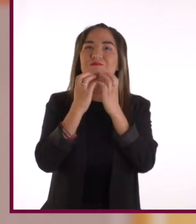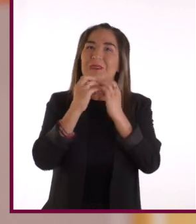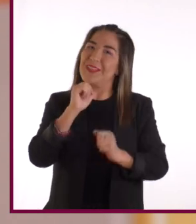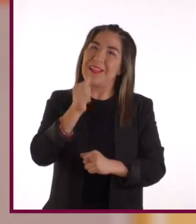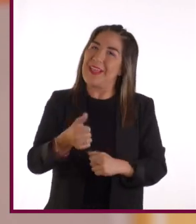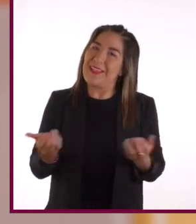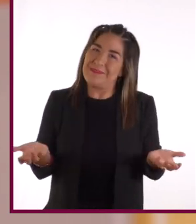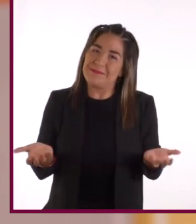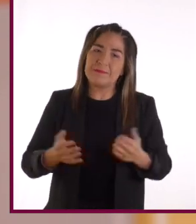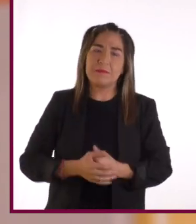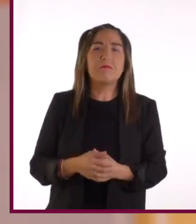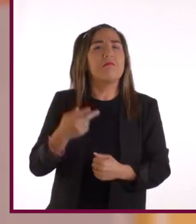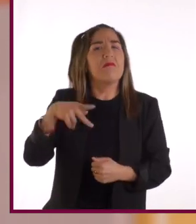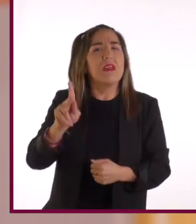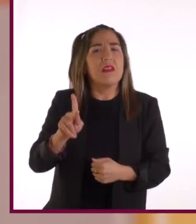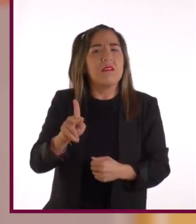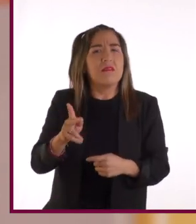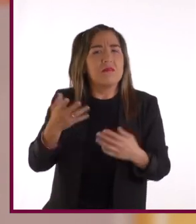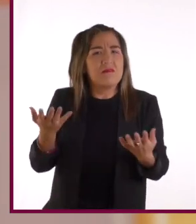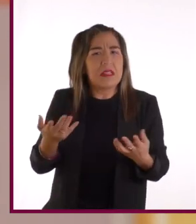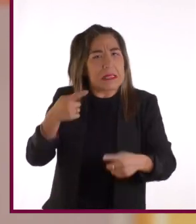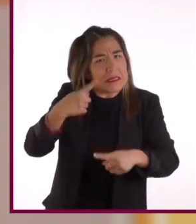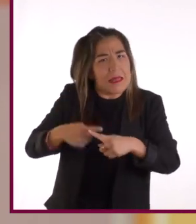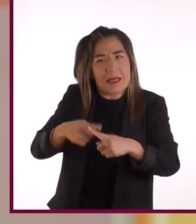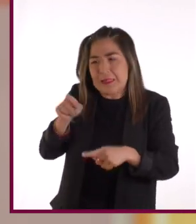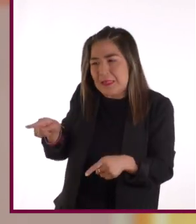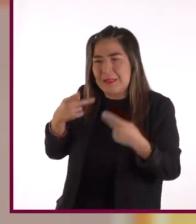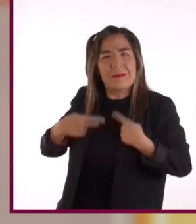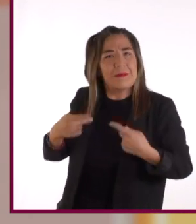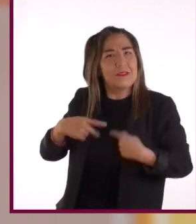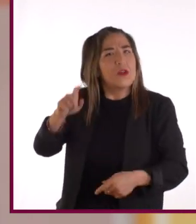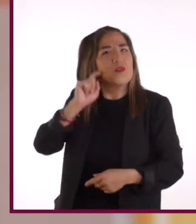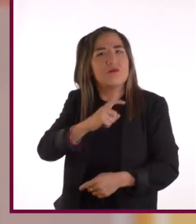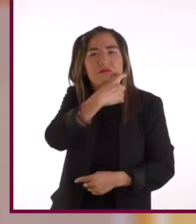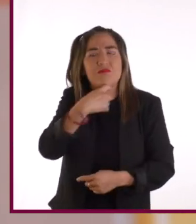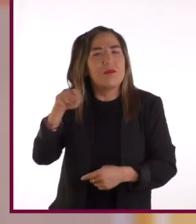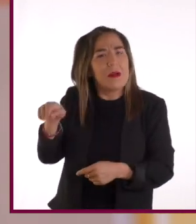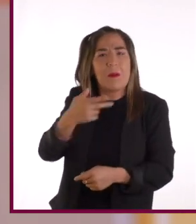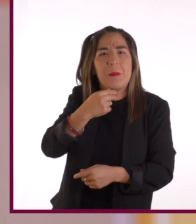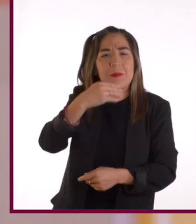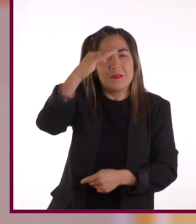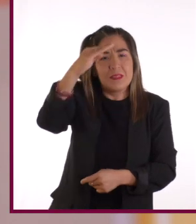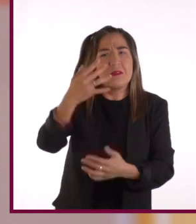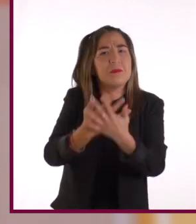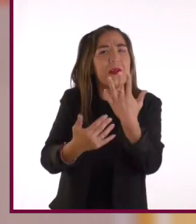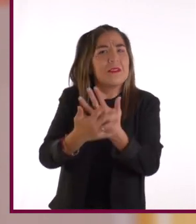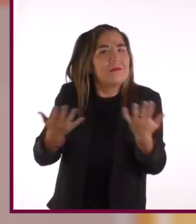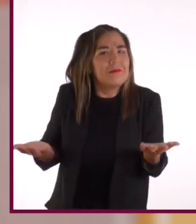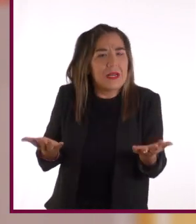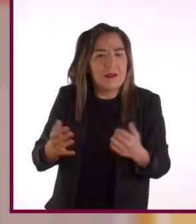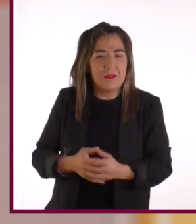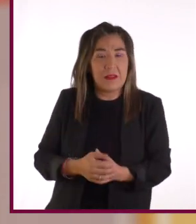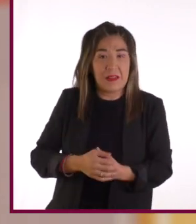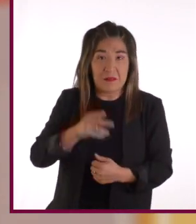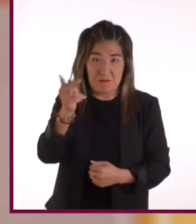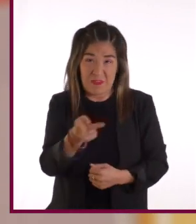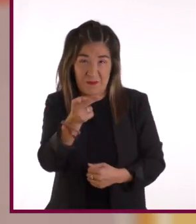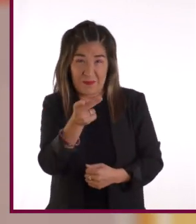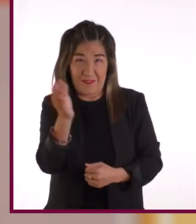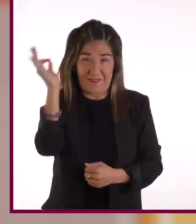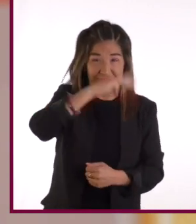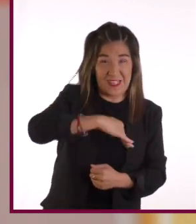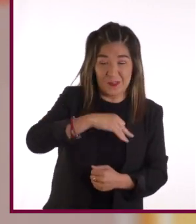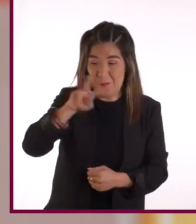cara sin vello. Pero entonces, ¿quién rasura al barbero? Y lo más importante aún, ¿nuestra pregunta